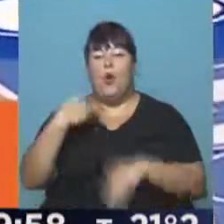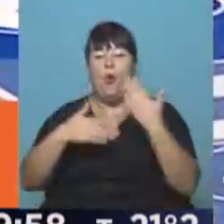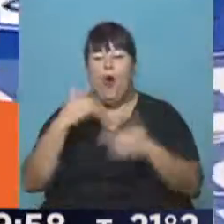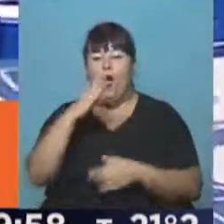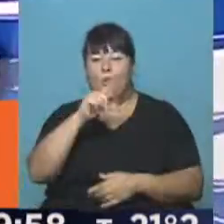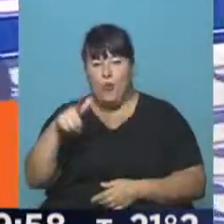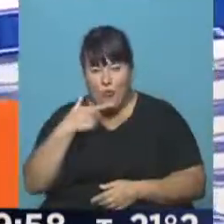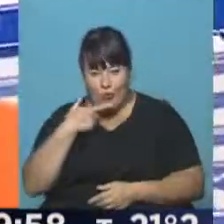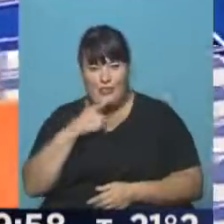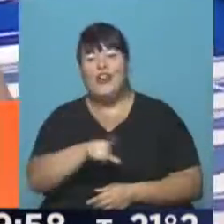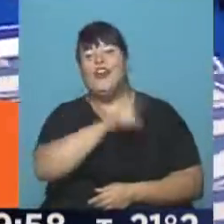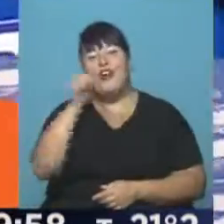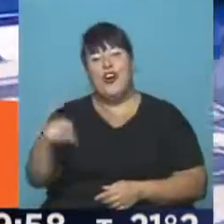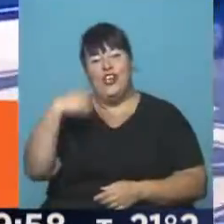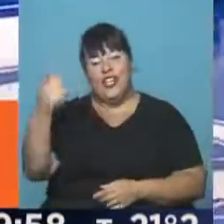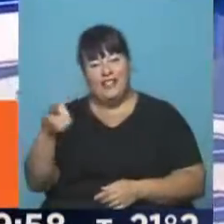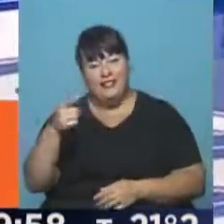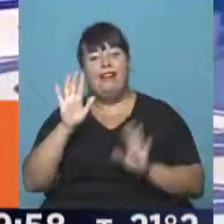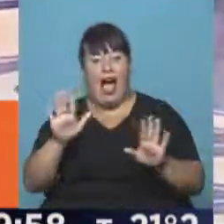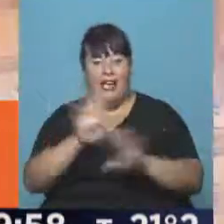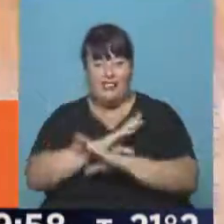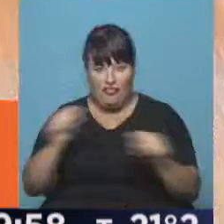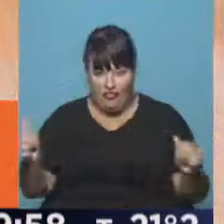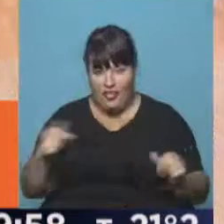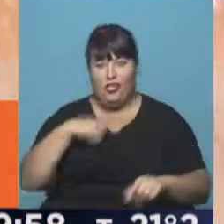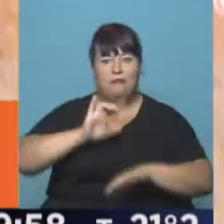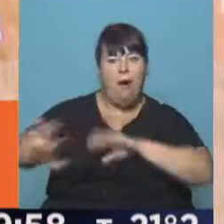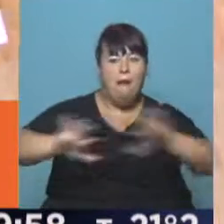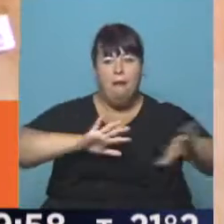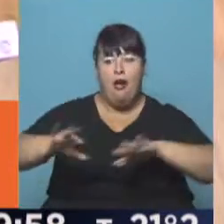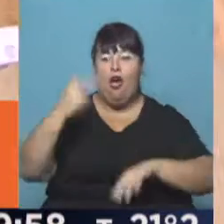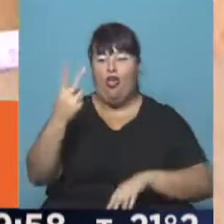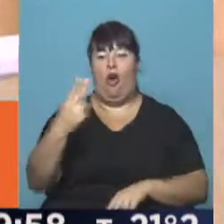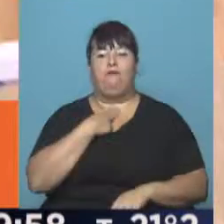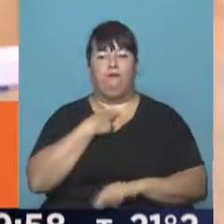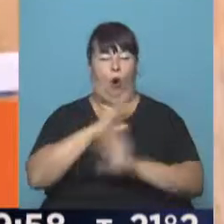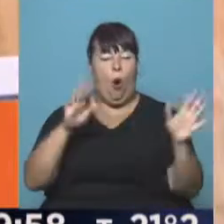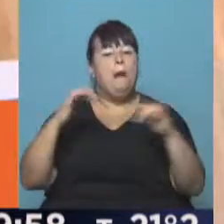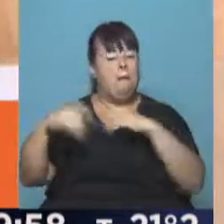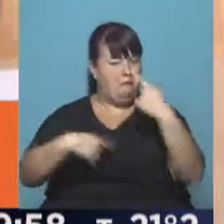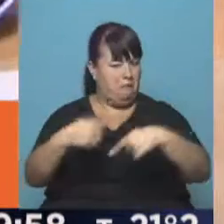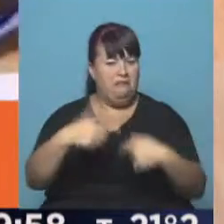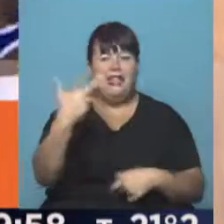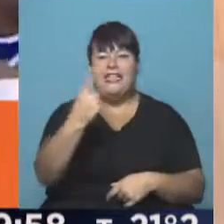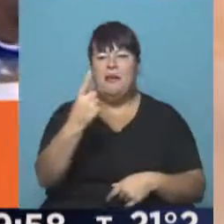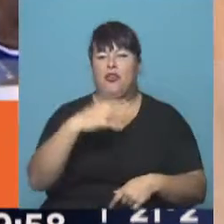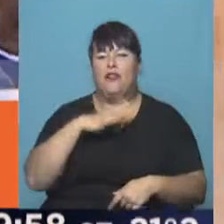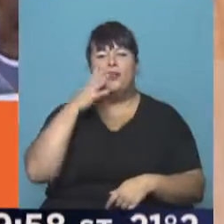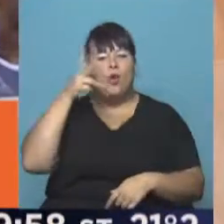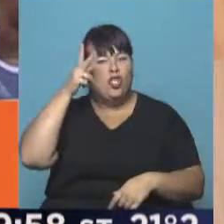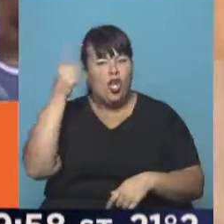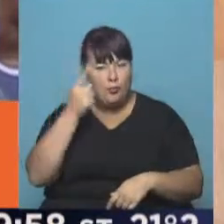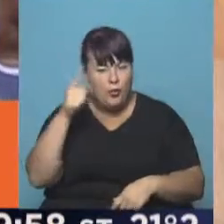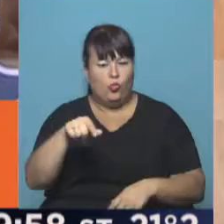de los Bulls, para con Serge Ibaka, y así terminaron. Todos separando y los dos expulsados. El partido siguió. Faltaban 3 minutos 58 para que